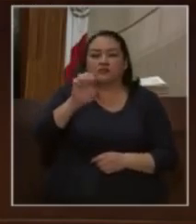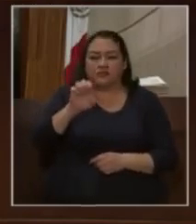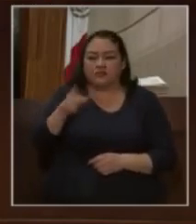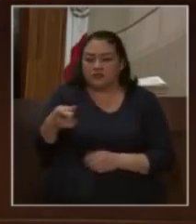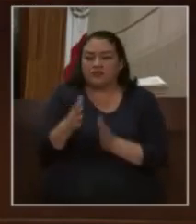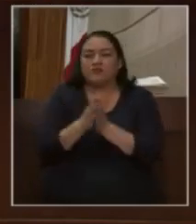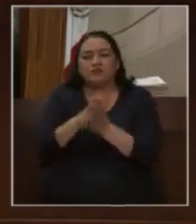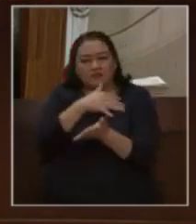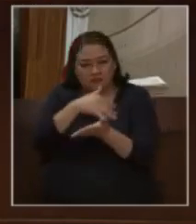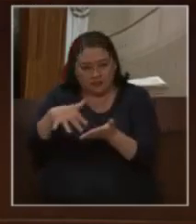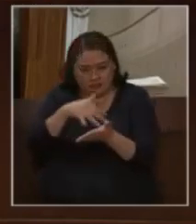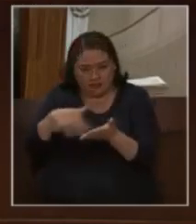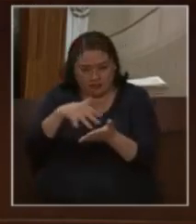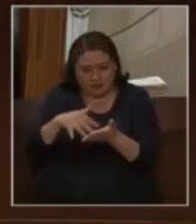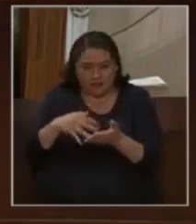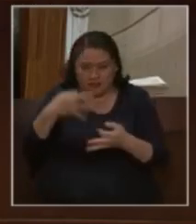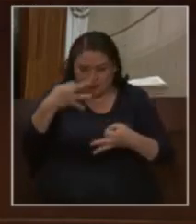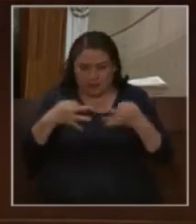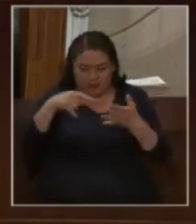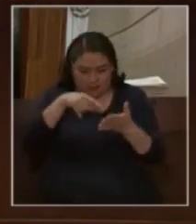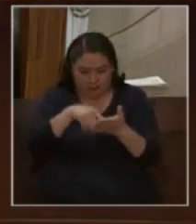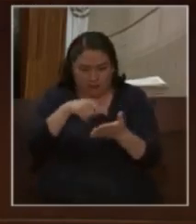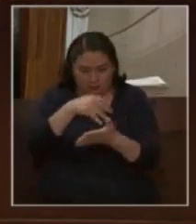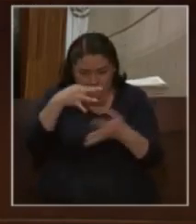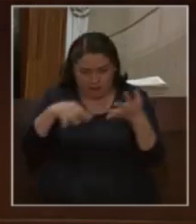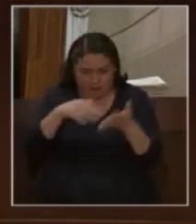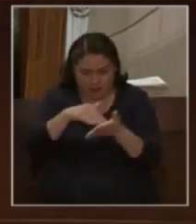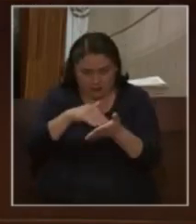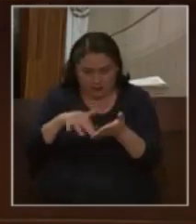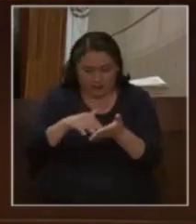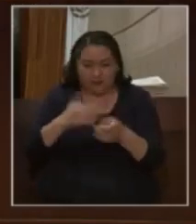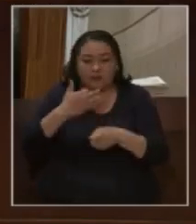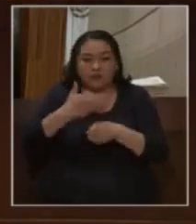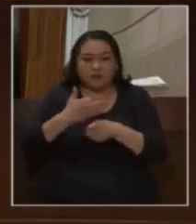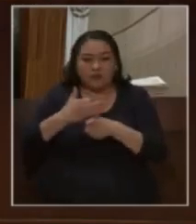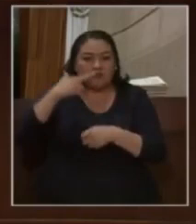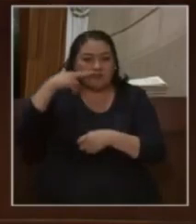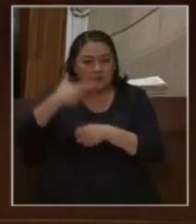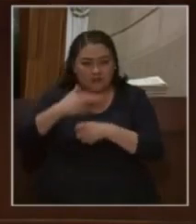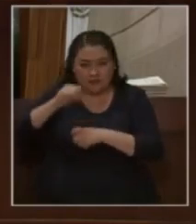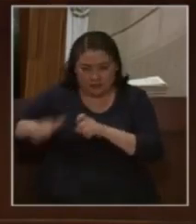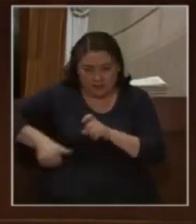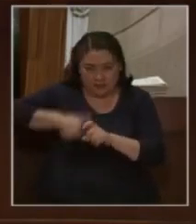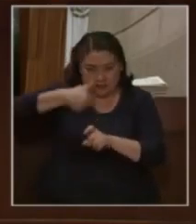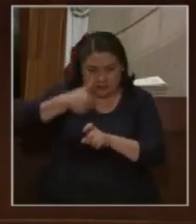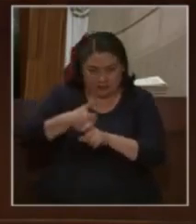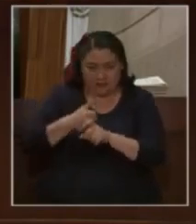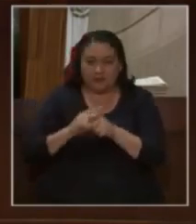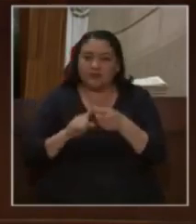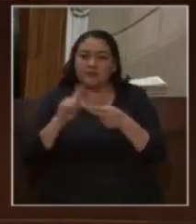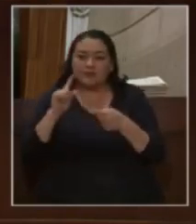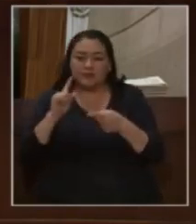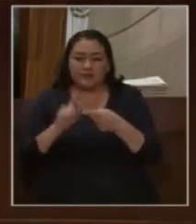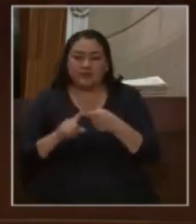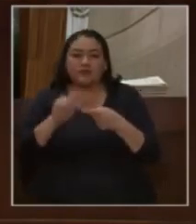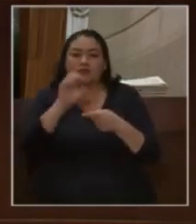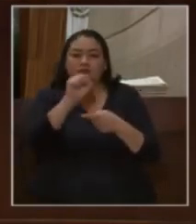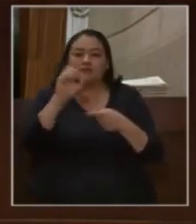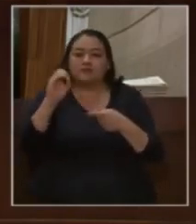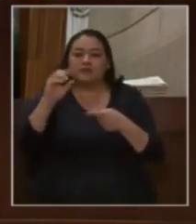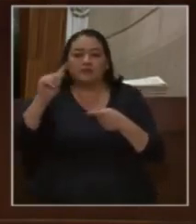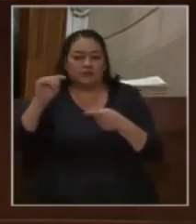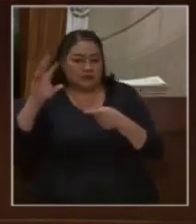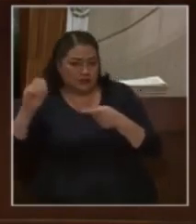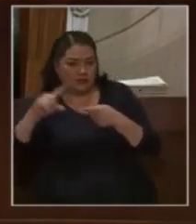por favor, dé cuenta conjunta con los proyectos de resolución que someten a consideración de este Pleno la magistrada Mónica